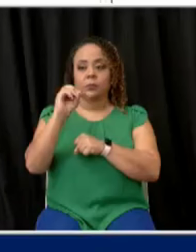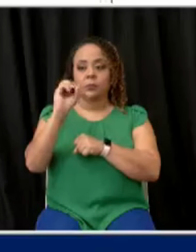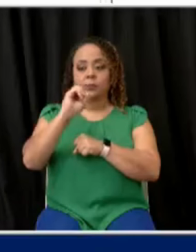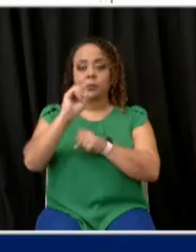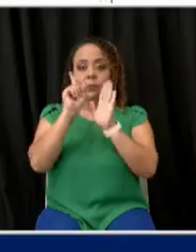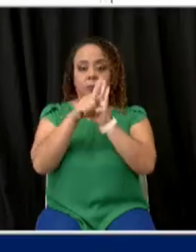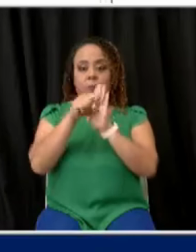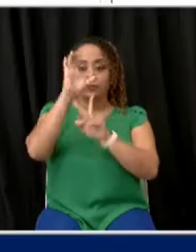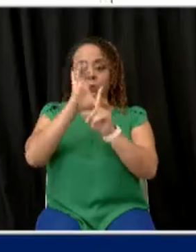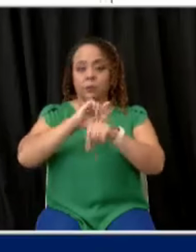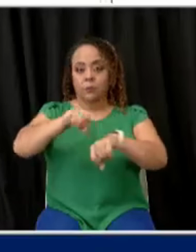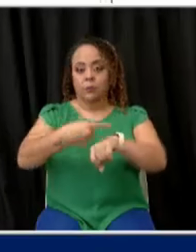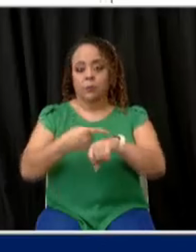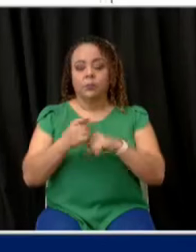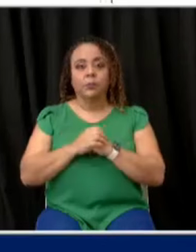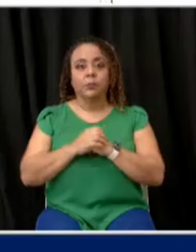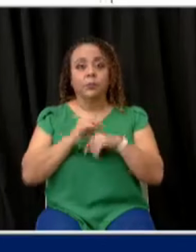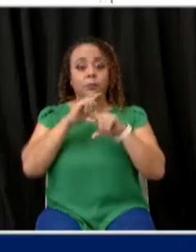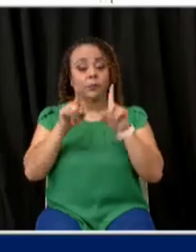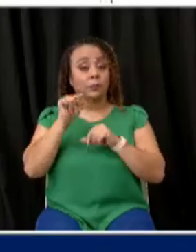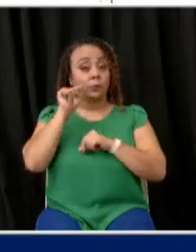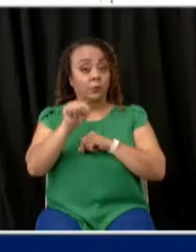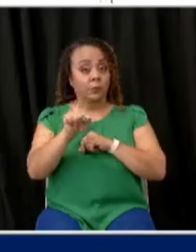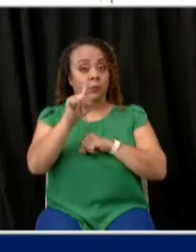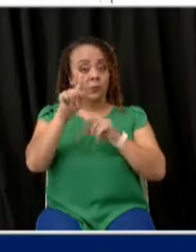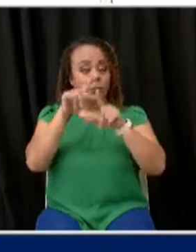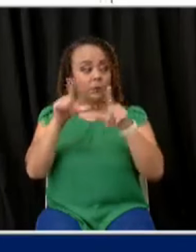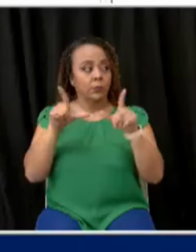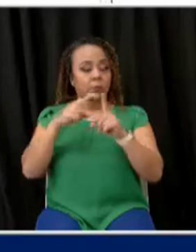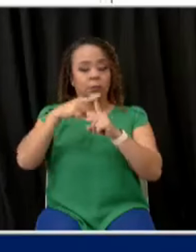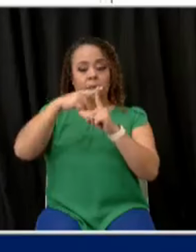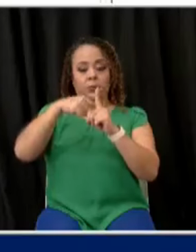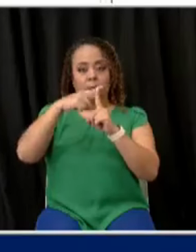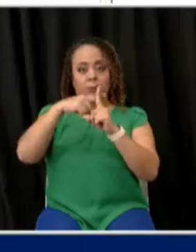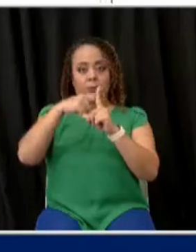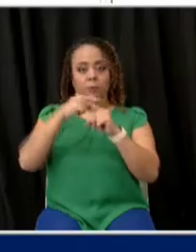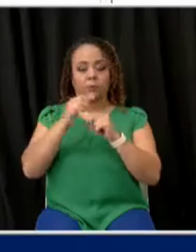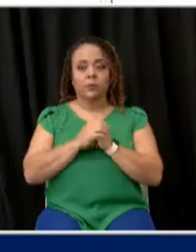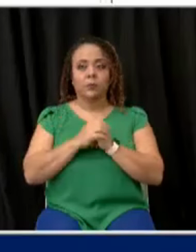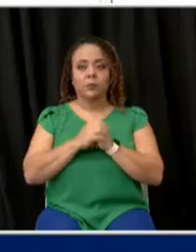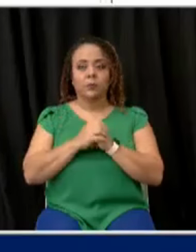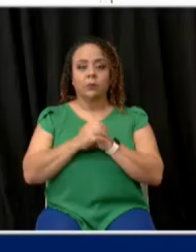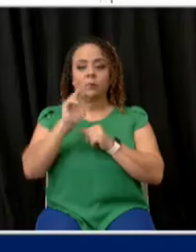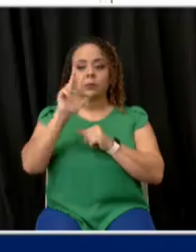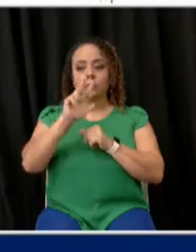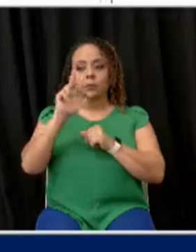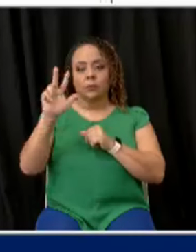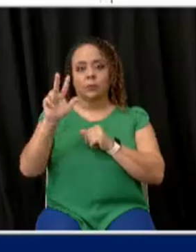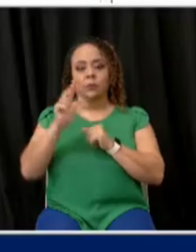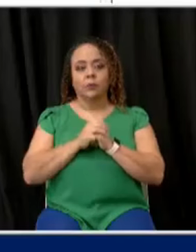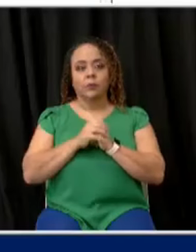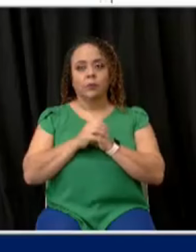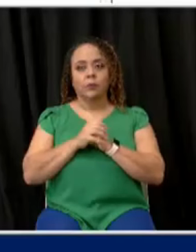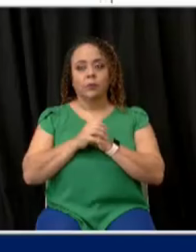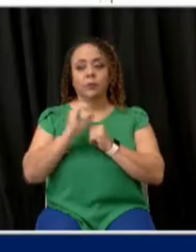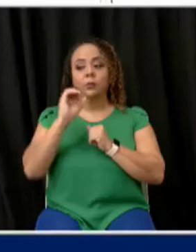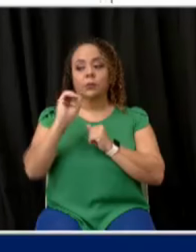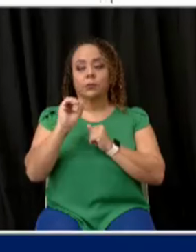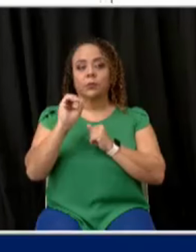hora. Pero si usted está en un lugar donde la temperatura es de 33 o